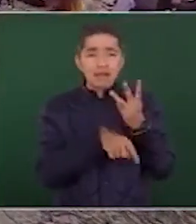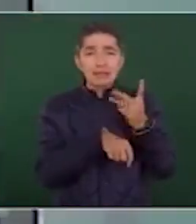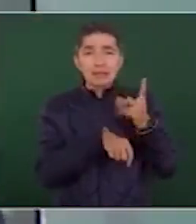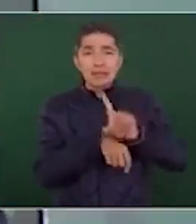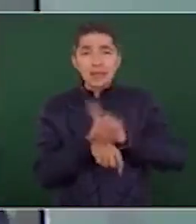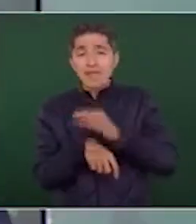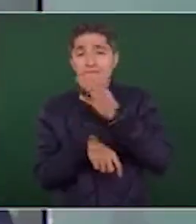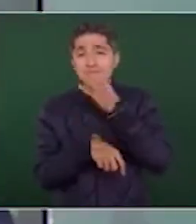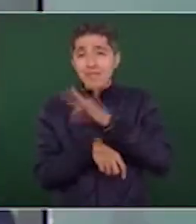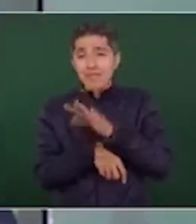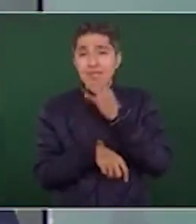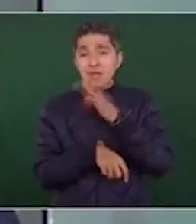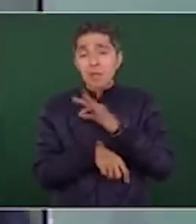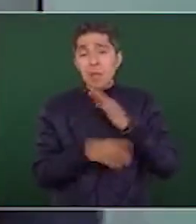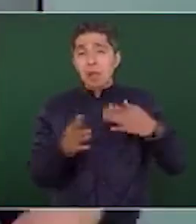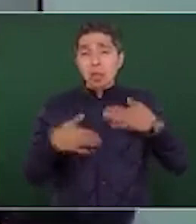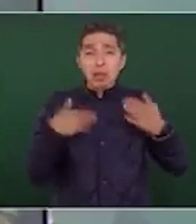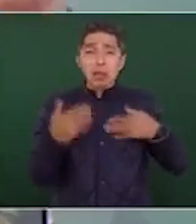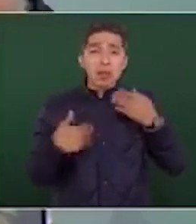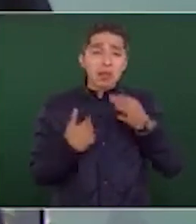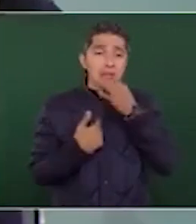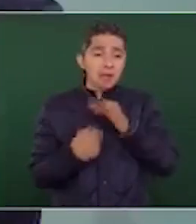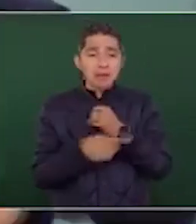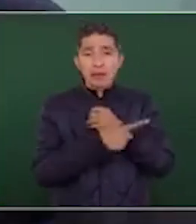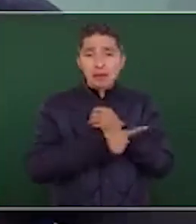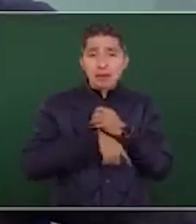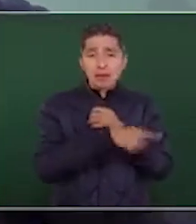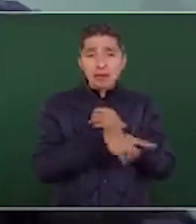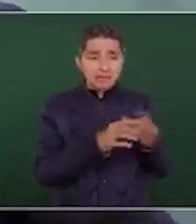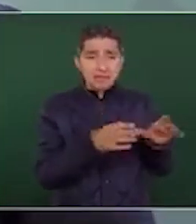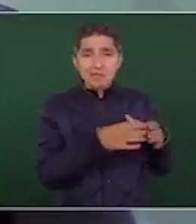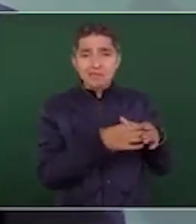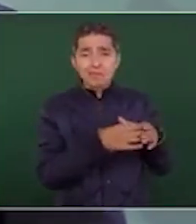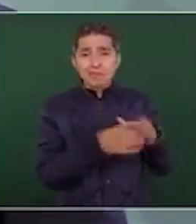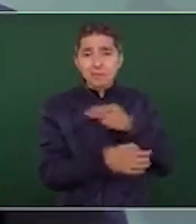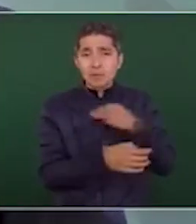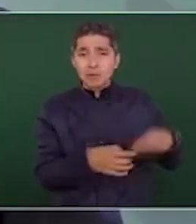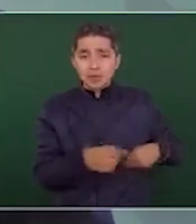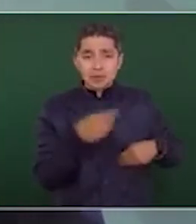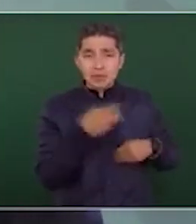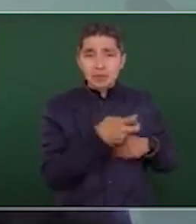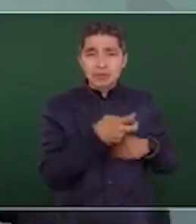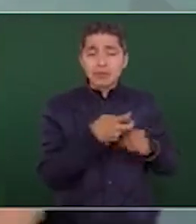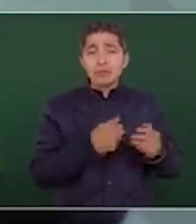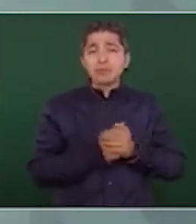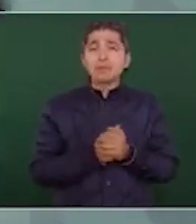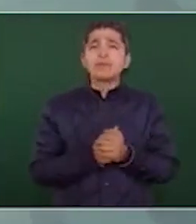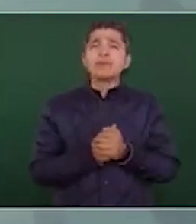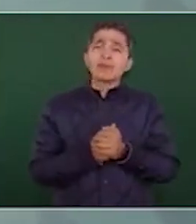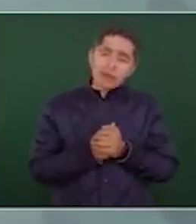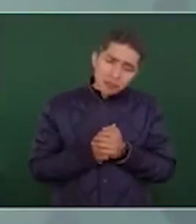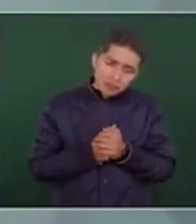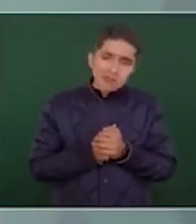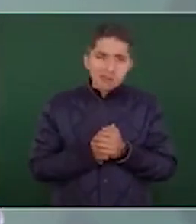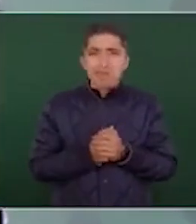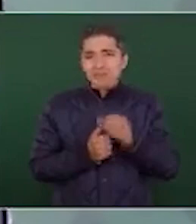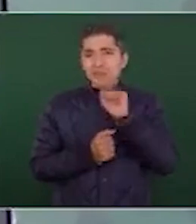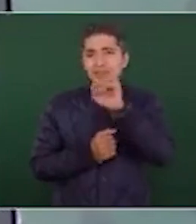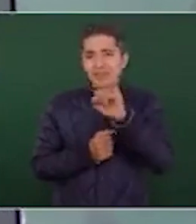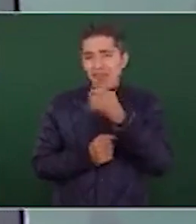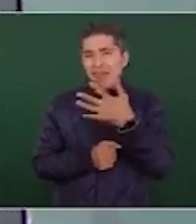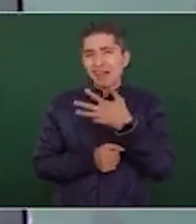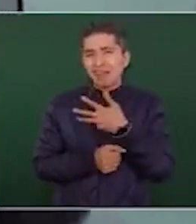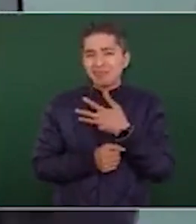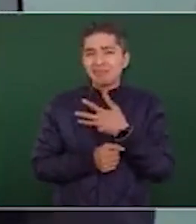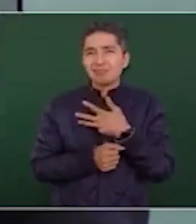fiesta en Tixla. Entonces, sí hay